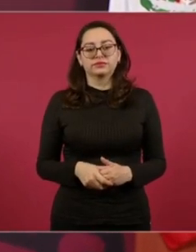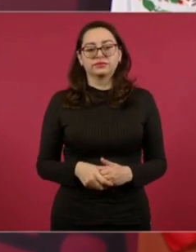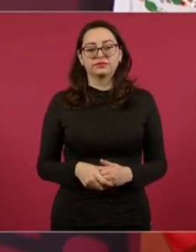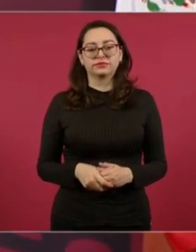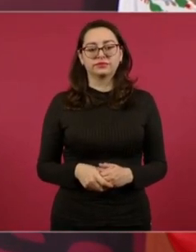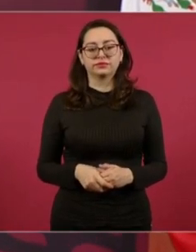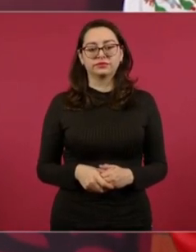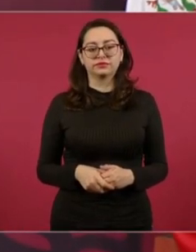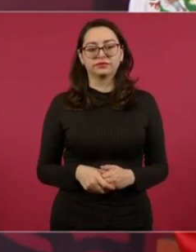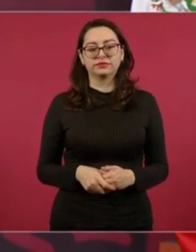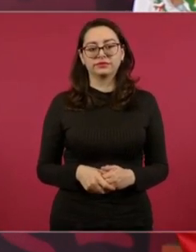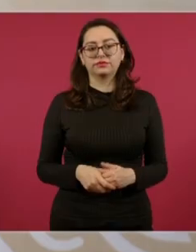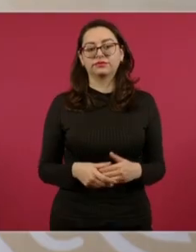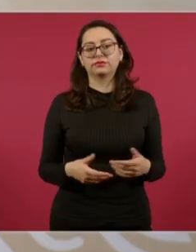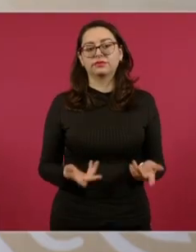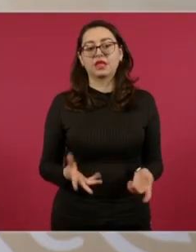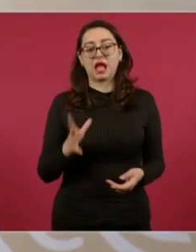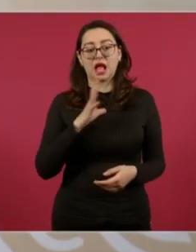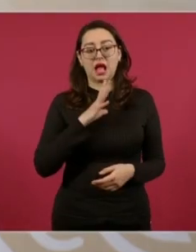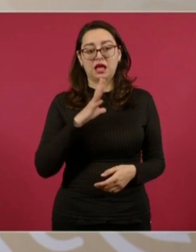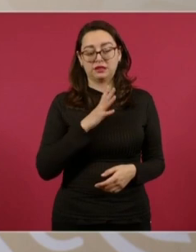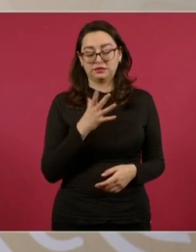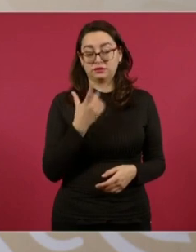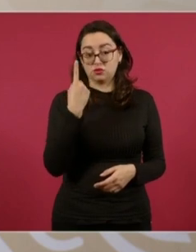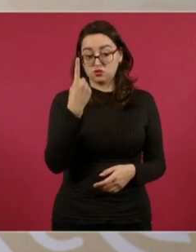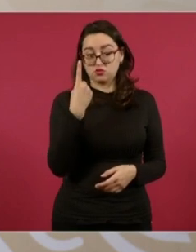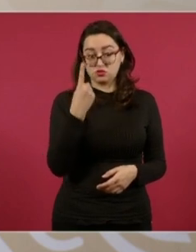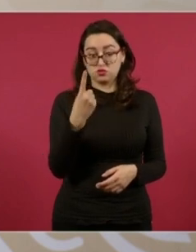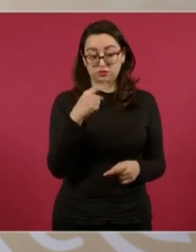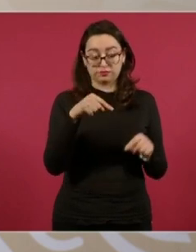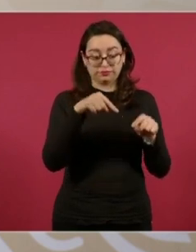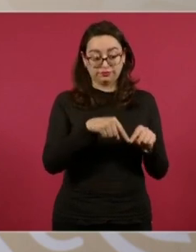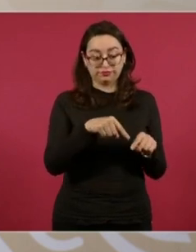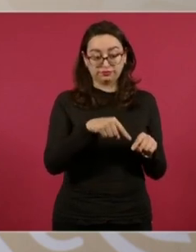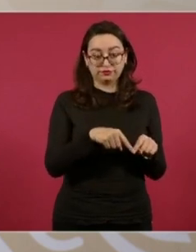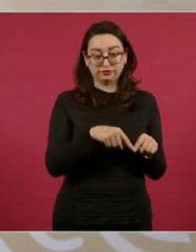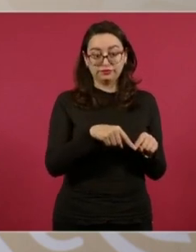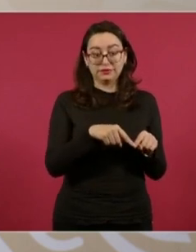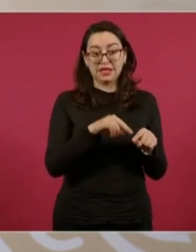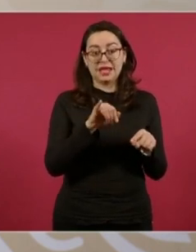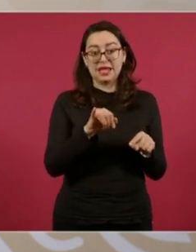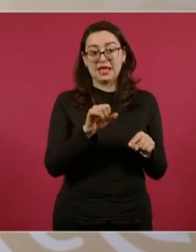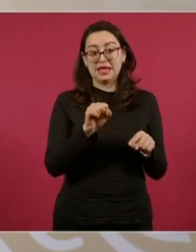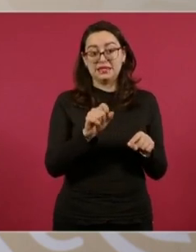a Ciudad Hidalgo, a los límites con Guatemala,